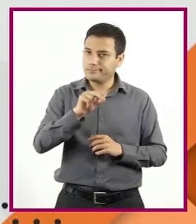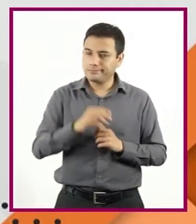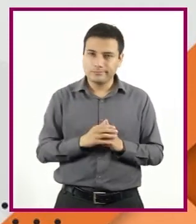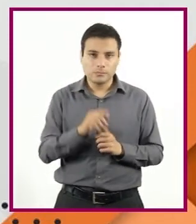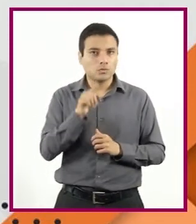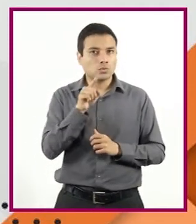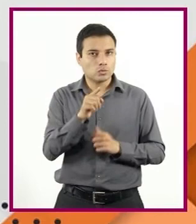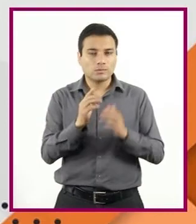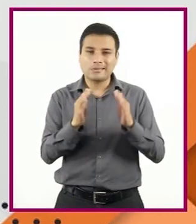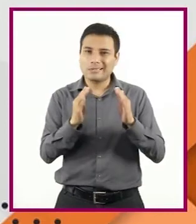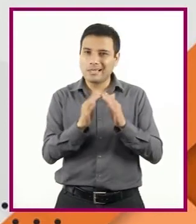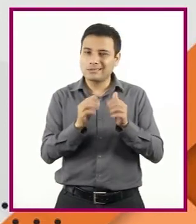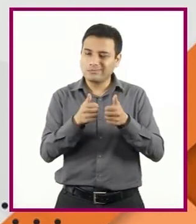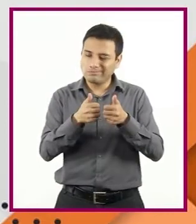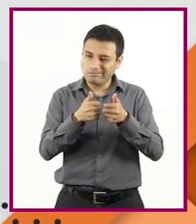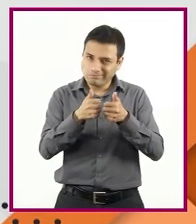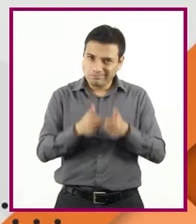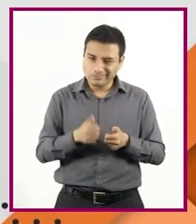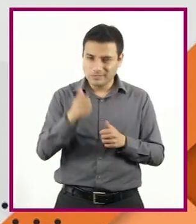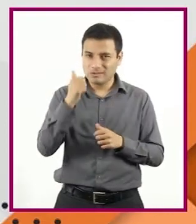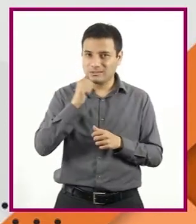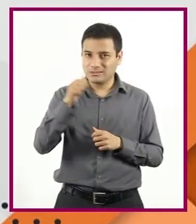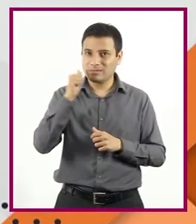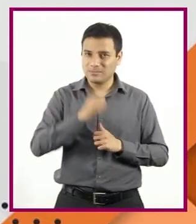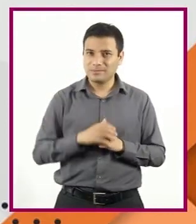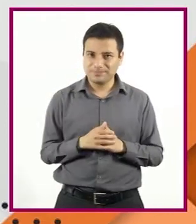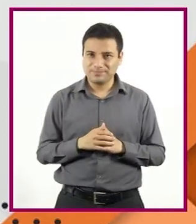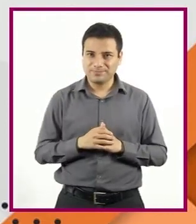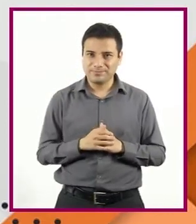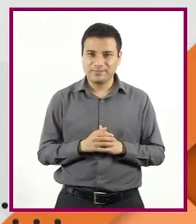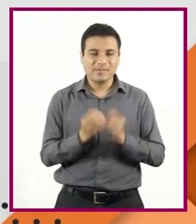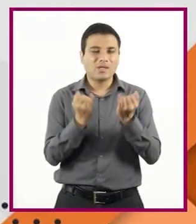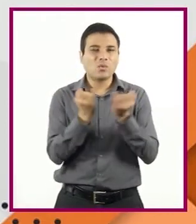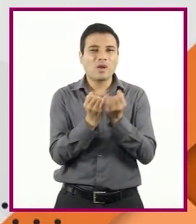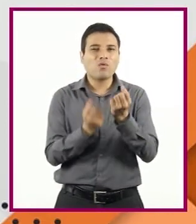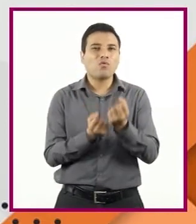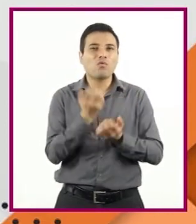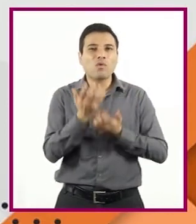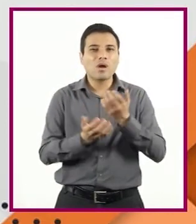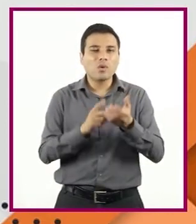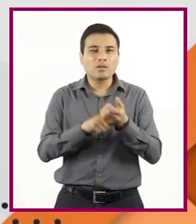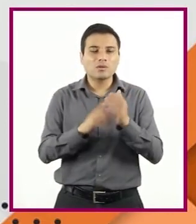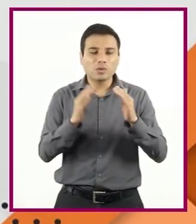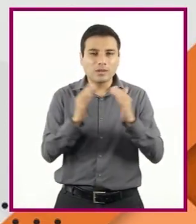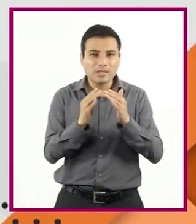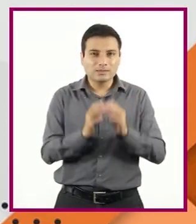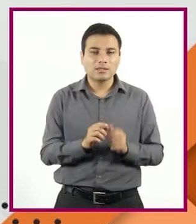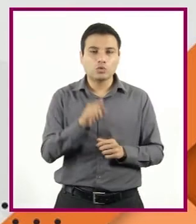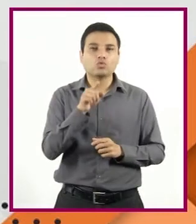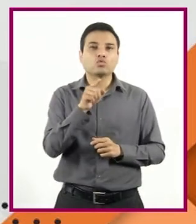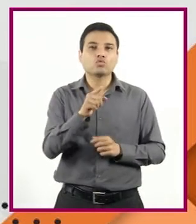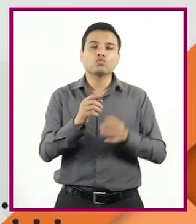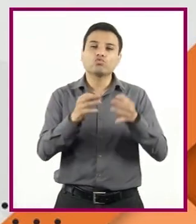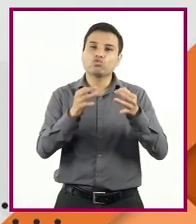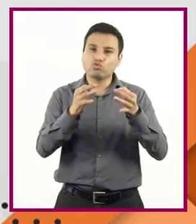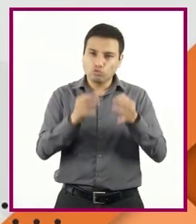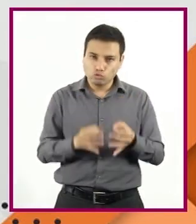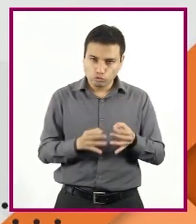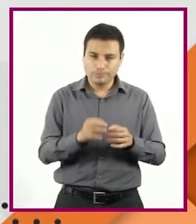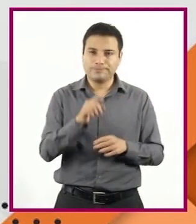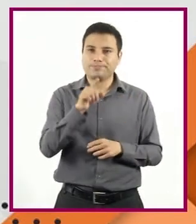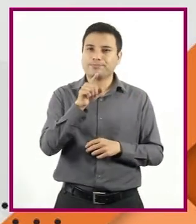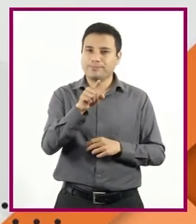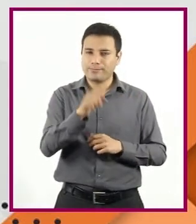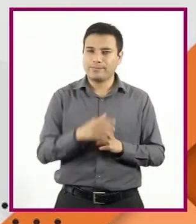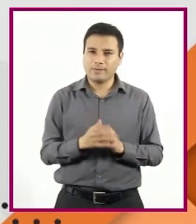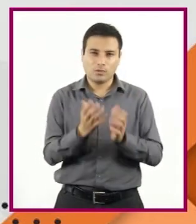Habéis de ser la ceniza con que se cubre el fuego en el hogar. Habéis de ser las traudes donde se pone la olla.